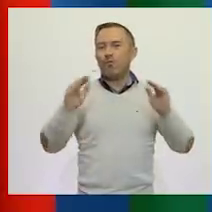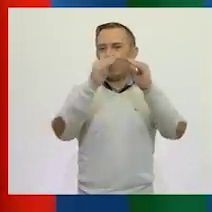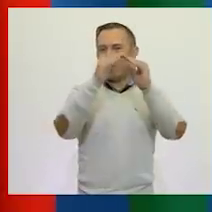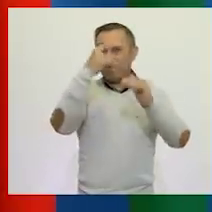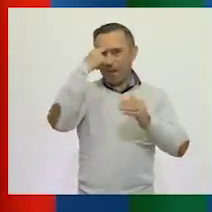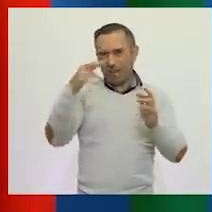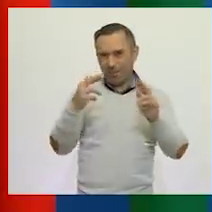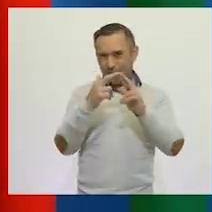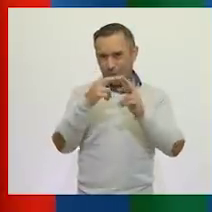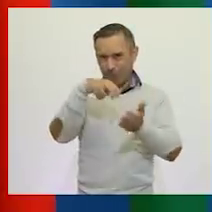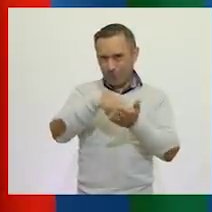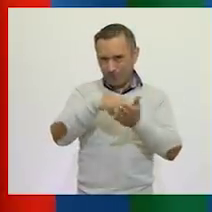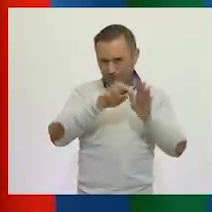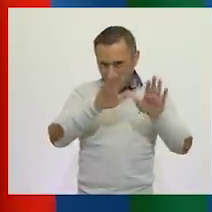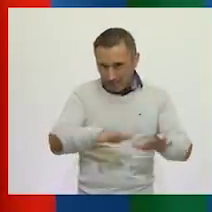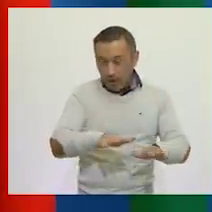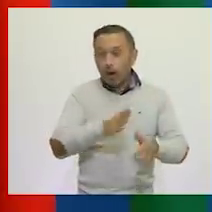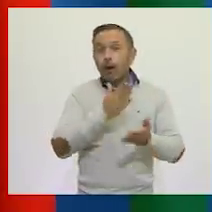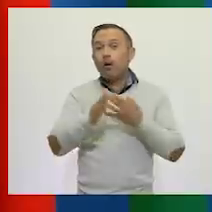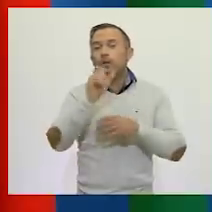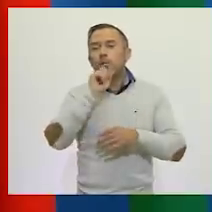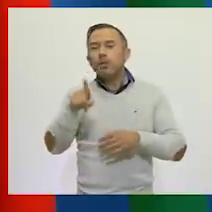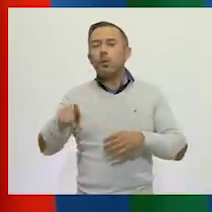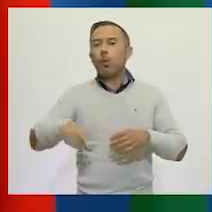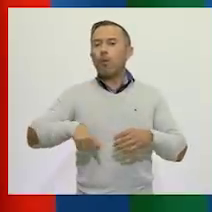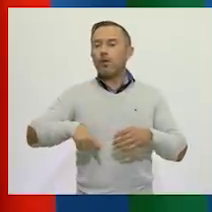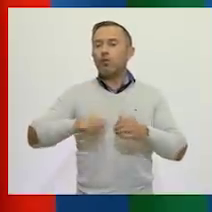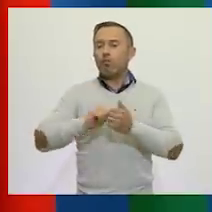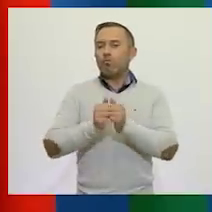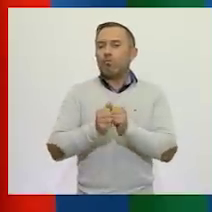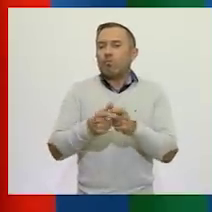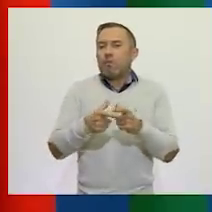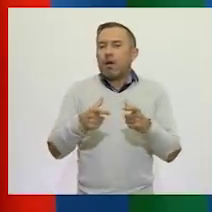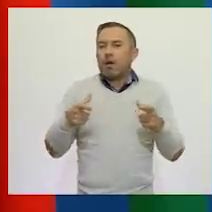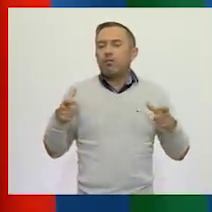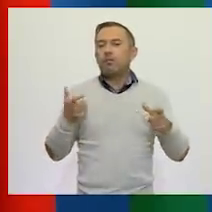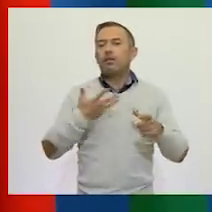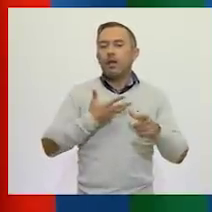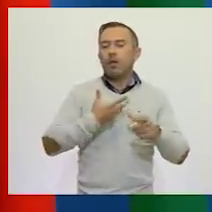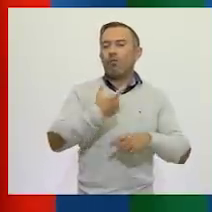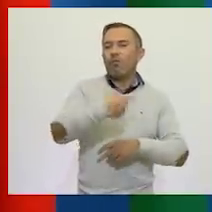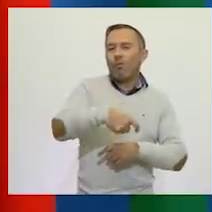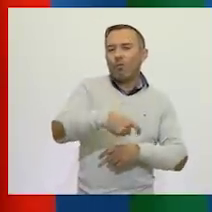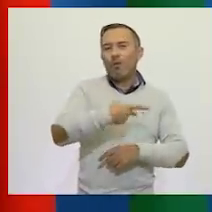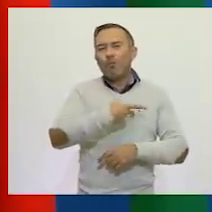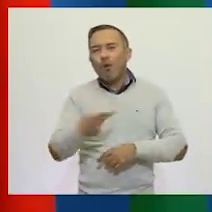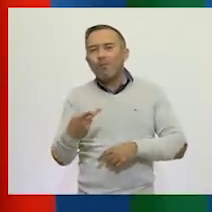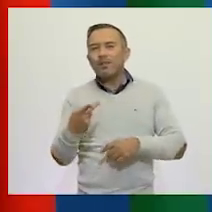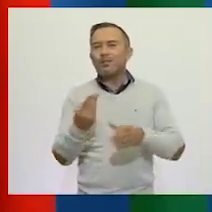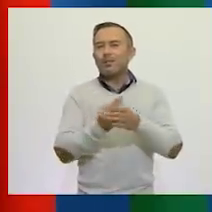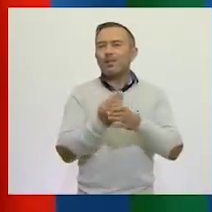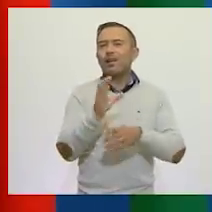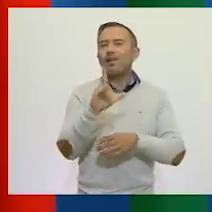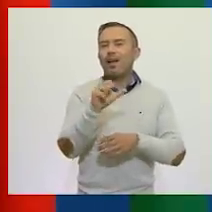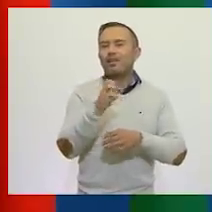se empezaron a fortalecer los gobiernos, surgieron clases sociales y se consolidó el poder